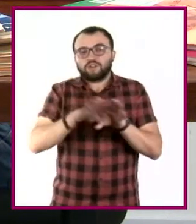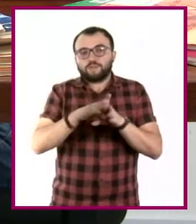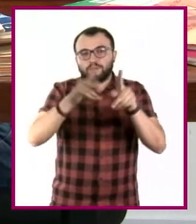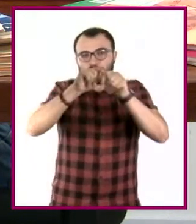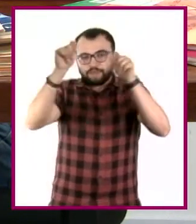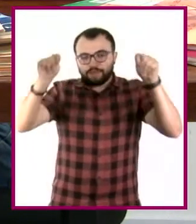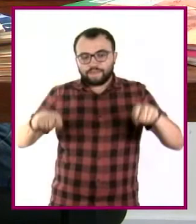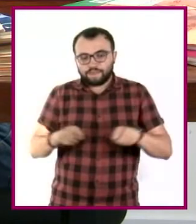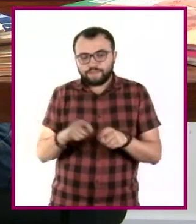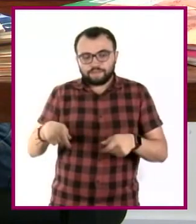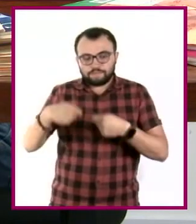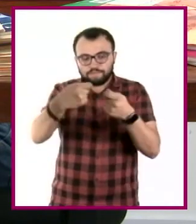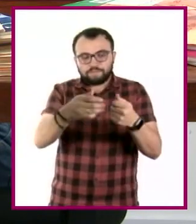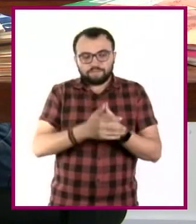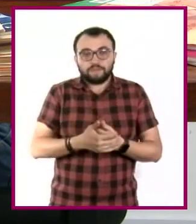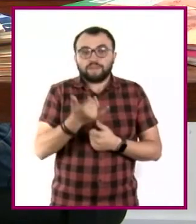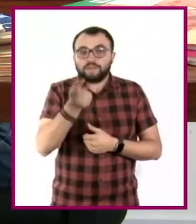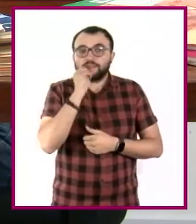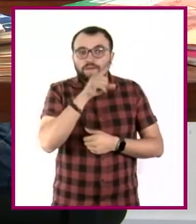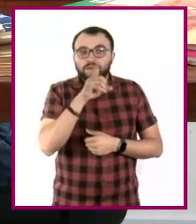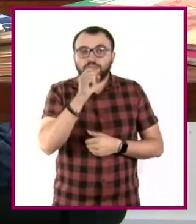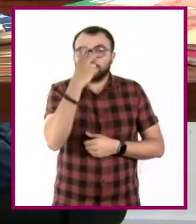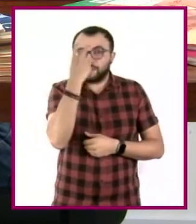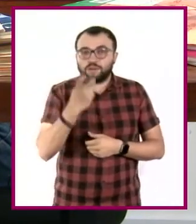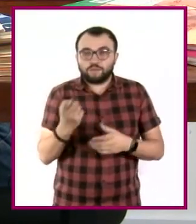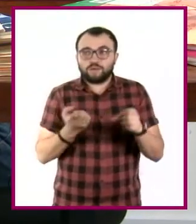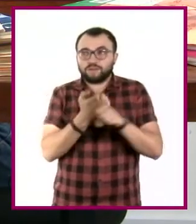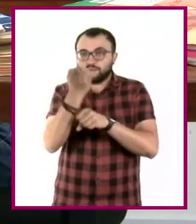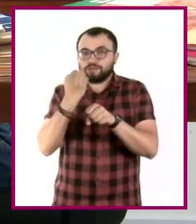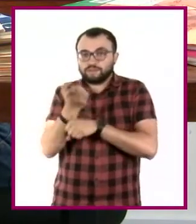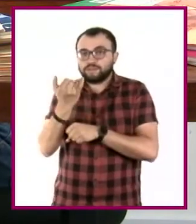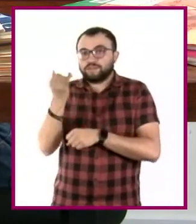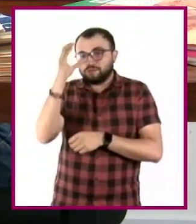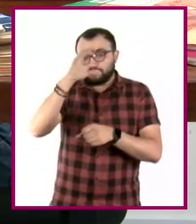en Diseño. Y también en Lenguas Extranjeras y Culturas, Frida.